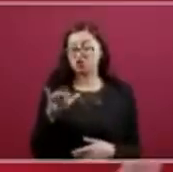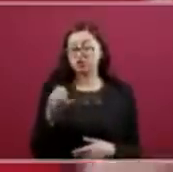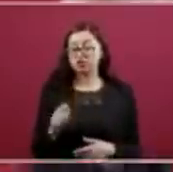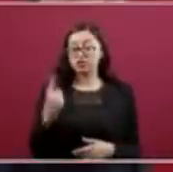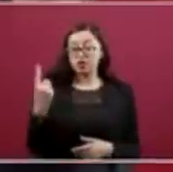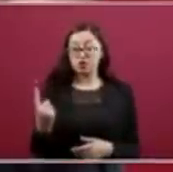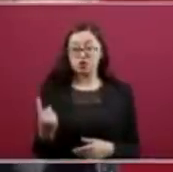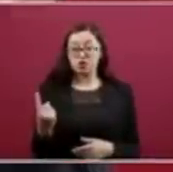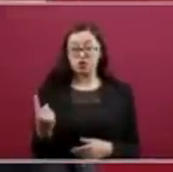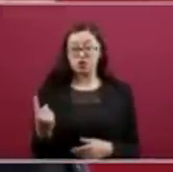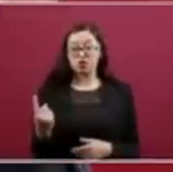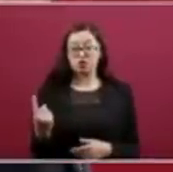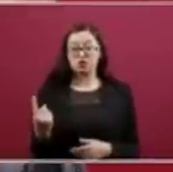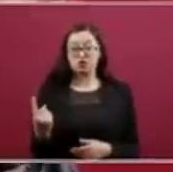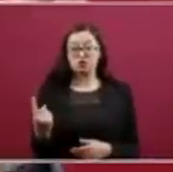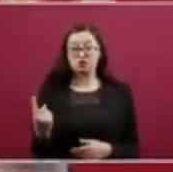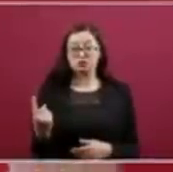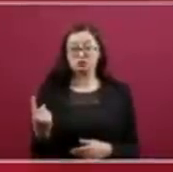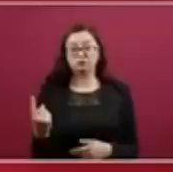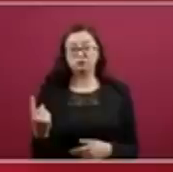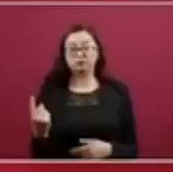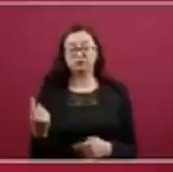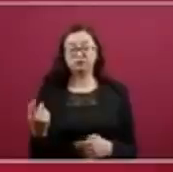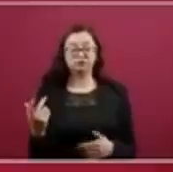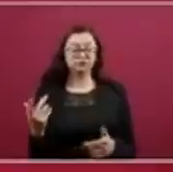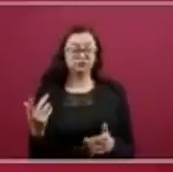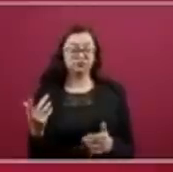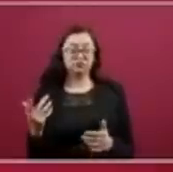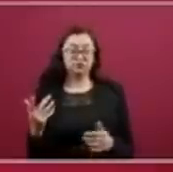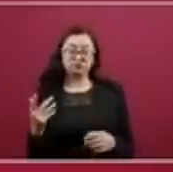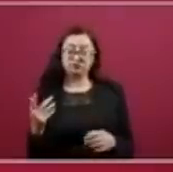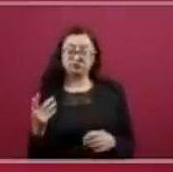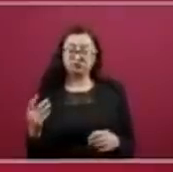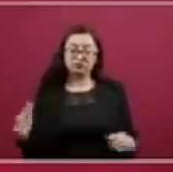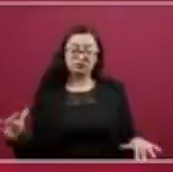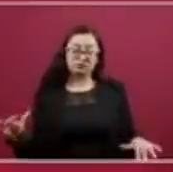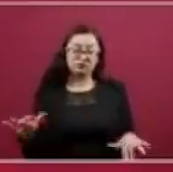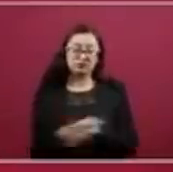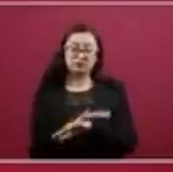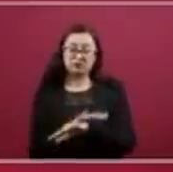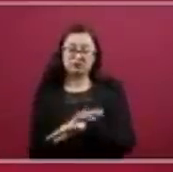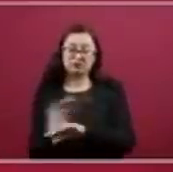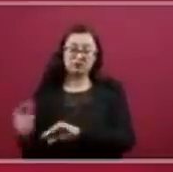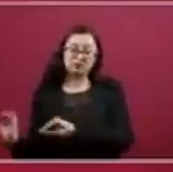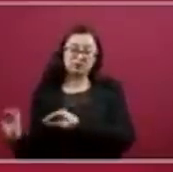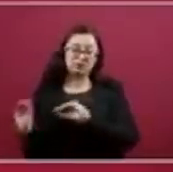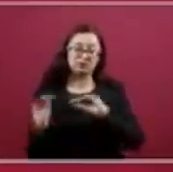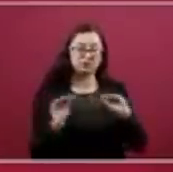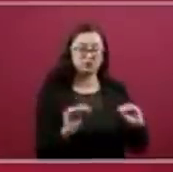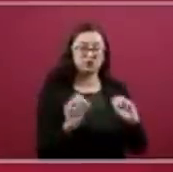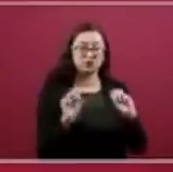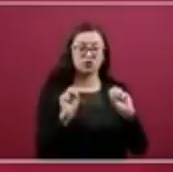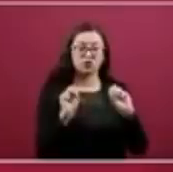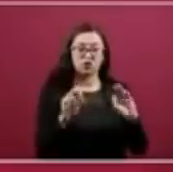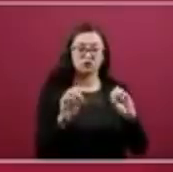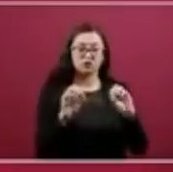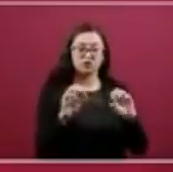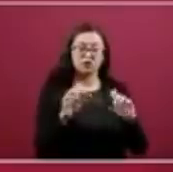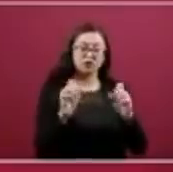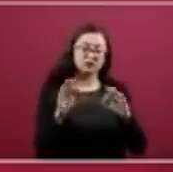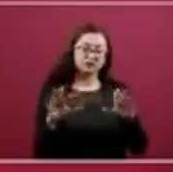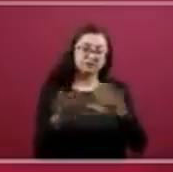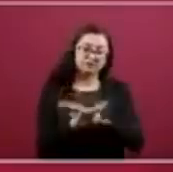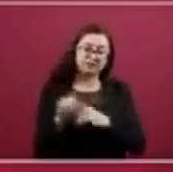está a punto de trasladarse a despachar en Villahermosa,